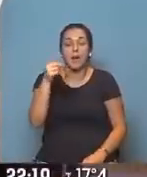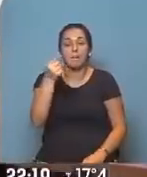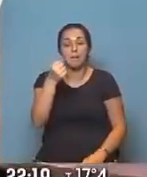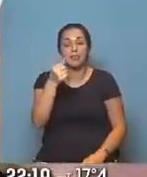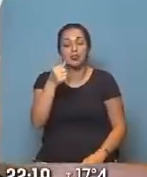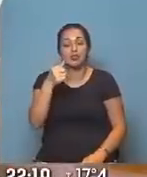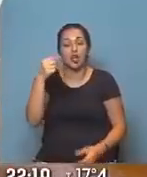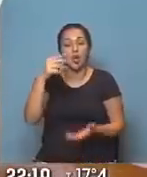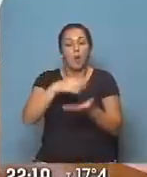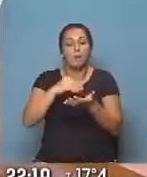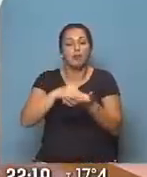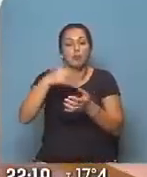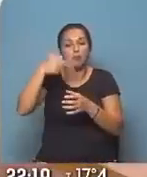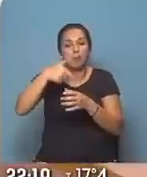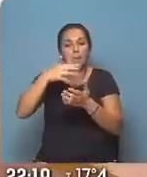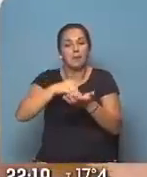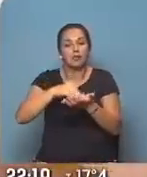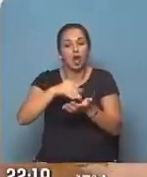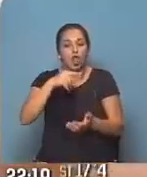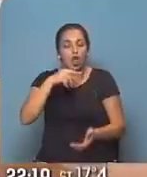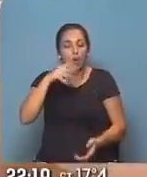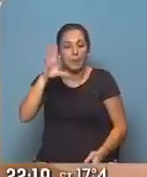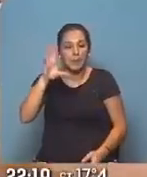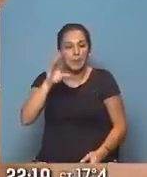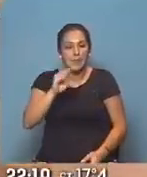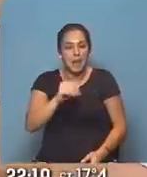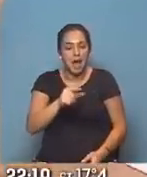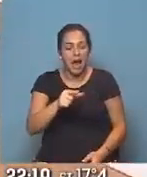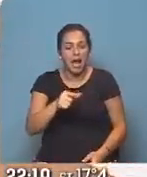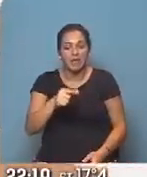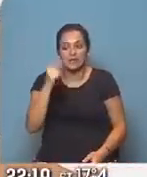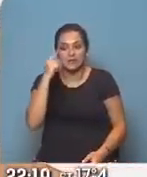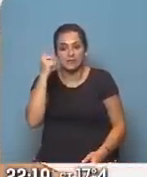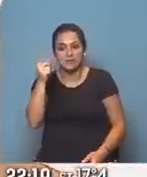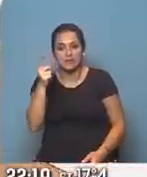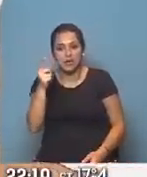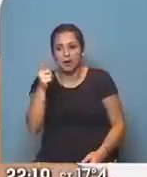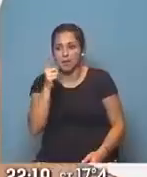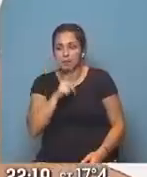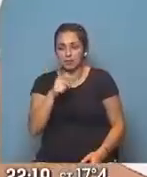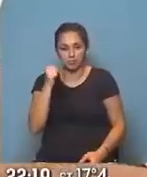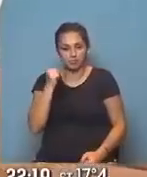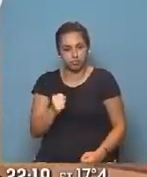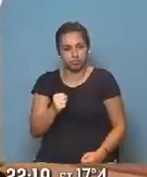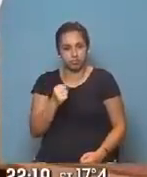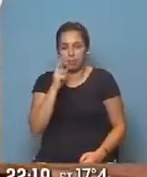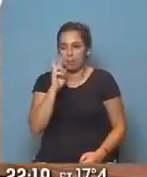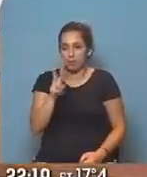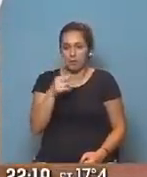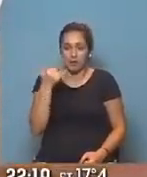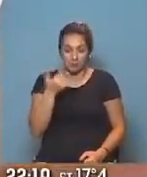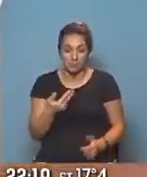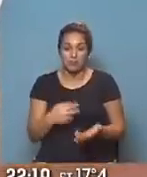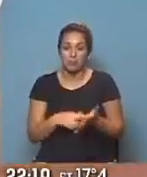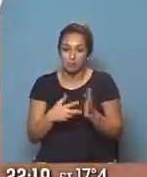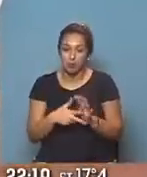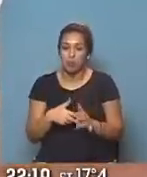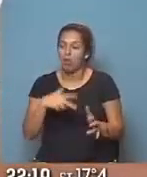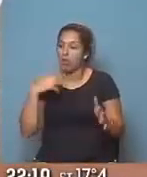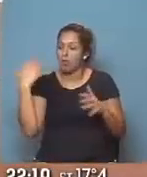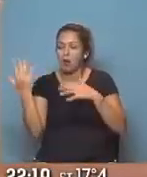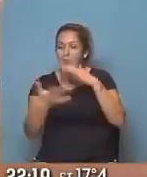a crujir de una manera formidable. China también parece un poco más sólida, ahora tiene enormes problemas ambientales,